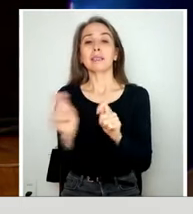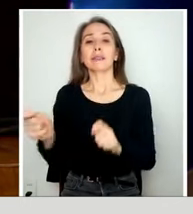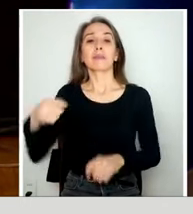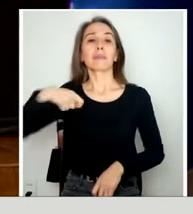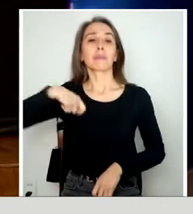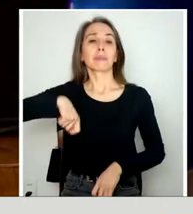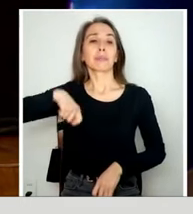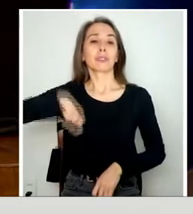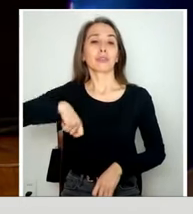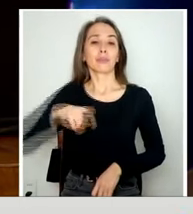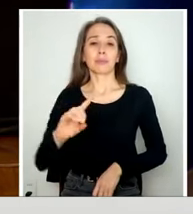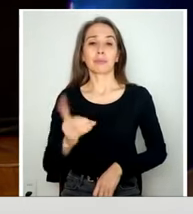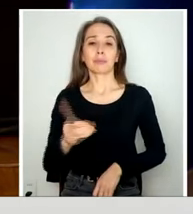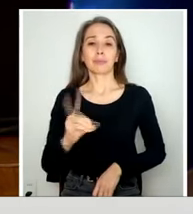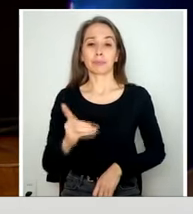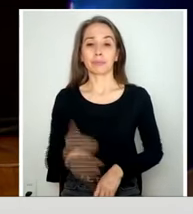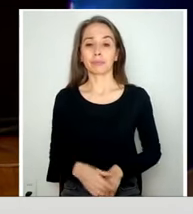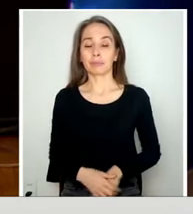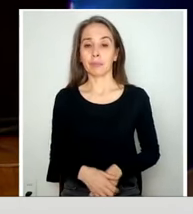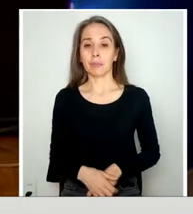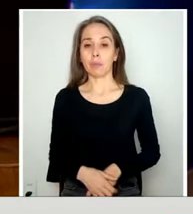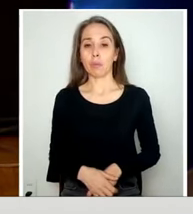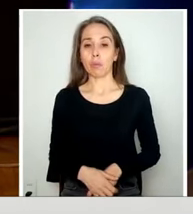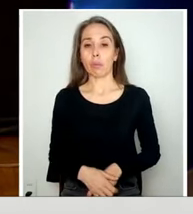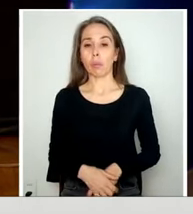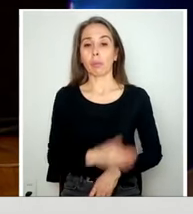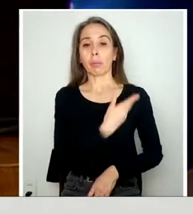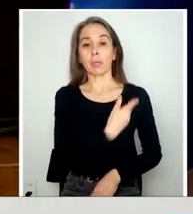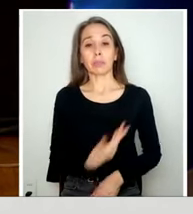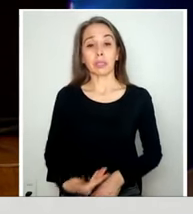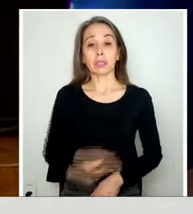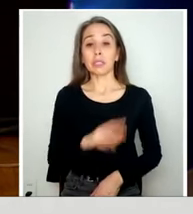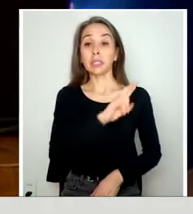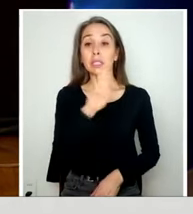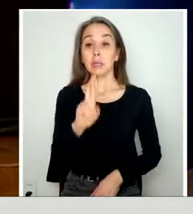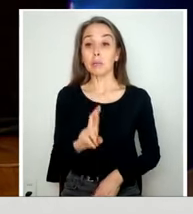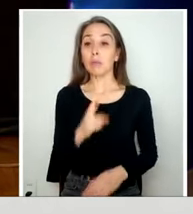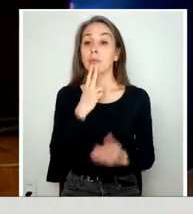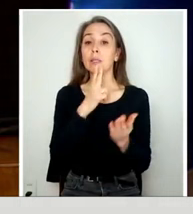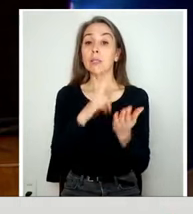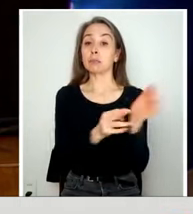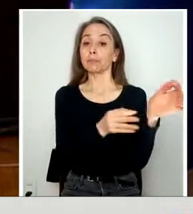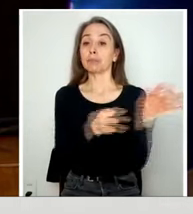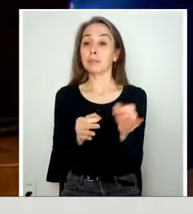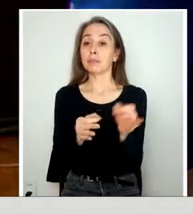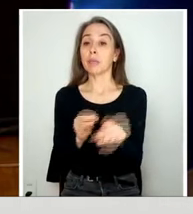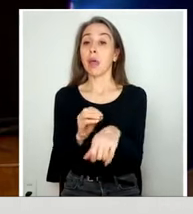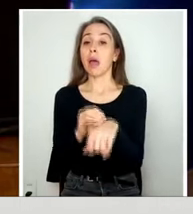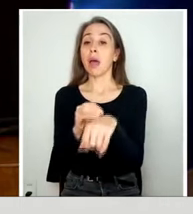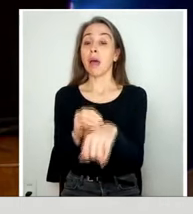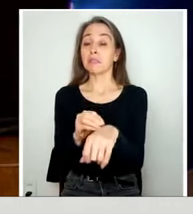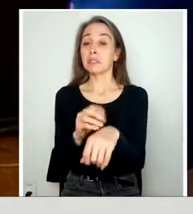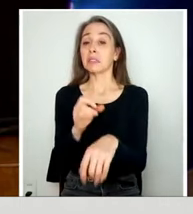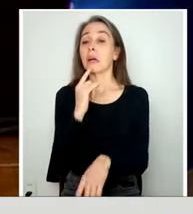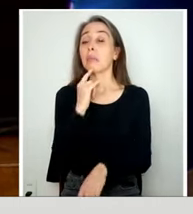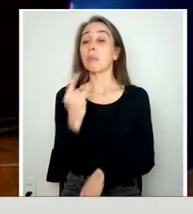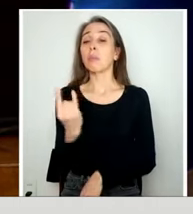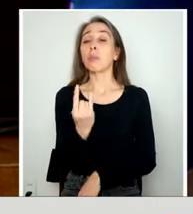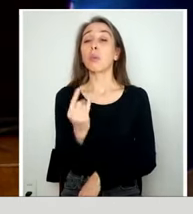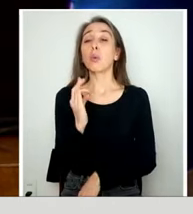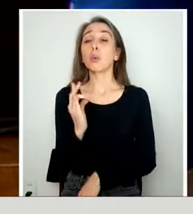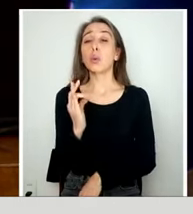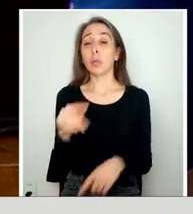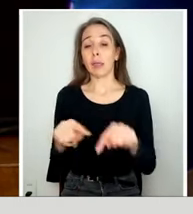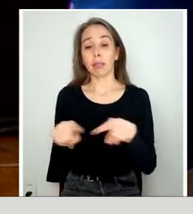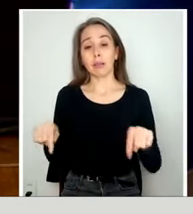invalidez oficio su excelencia del presidente de la república por los cuales hace presente la urgencia calificada de suma para el despacho